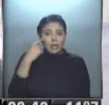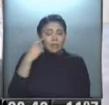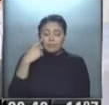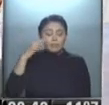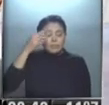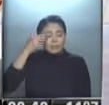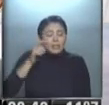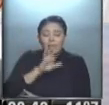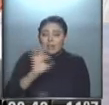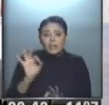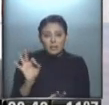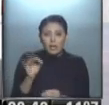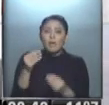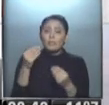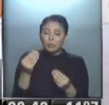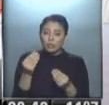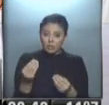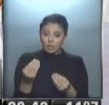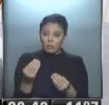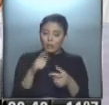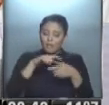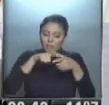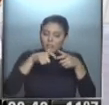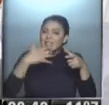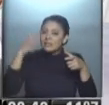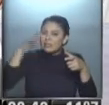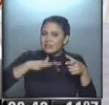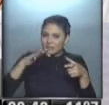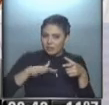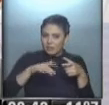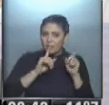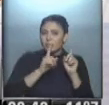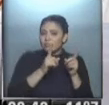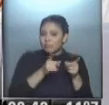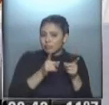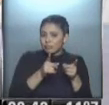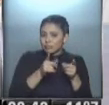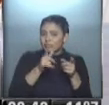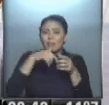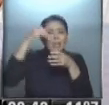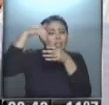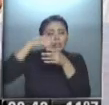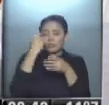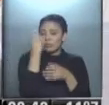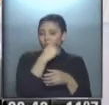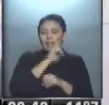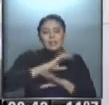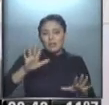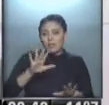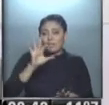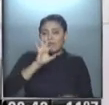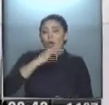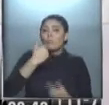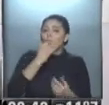el paciente diabético que no ve, es porque tiene una forma no proliferativa con edema macular severo o una